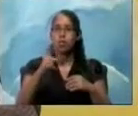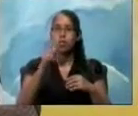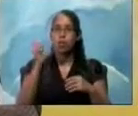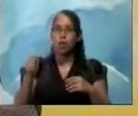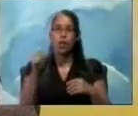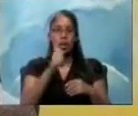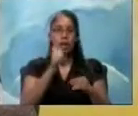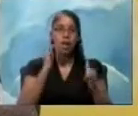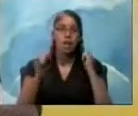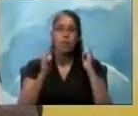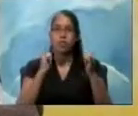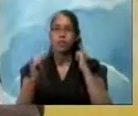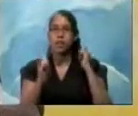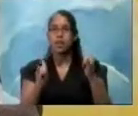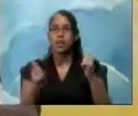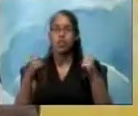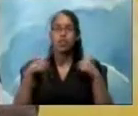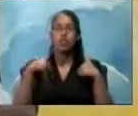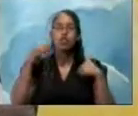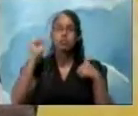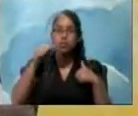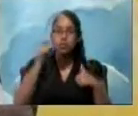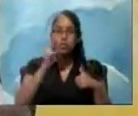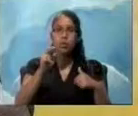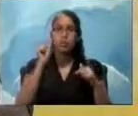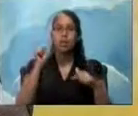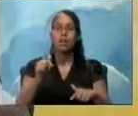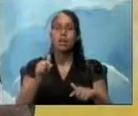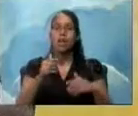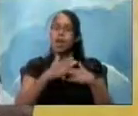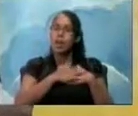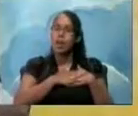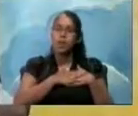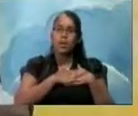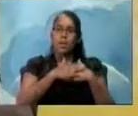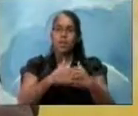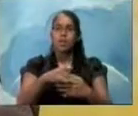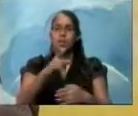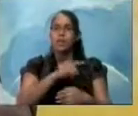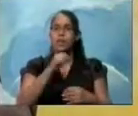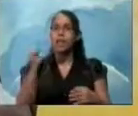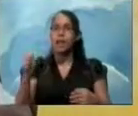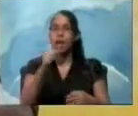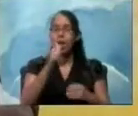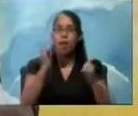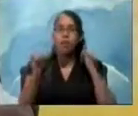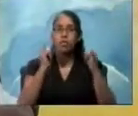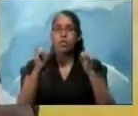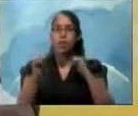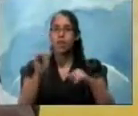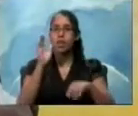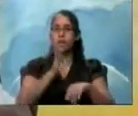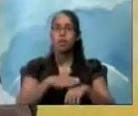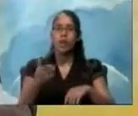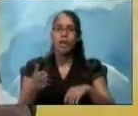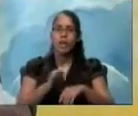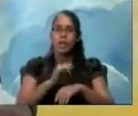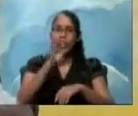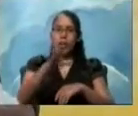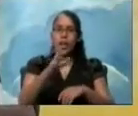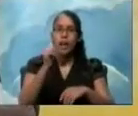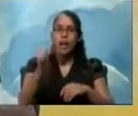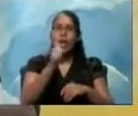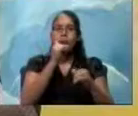cada fiesta. Yo sí observo acá el beneficio de cada fiesta. ¿Por qué soltaban uno en cada